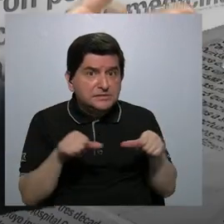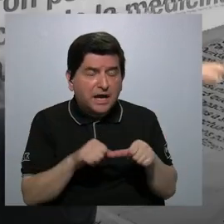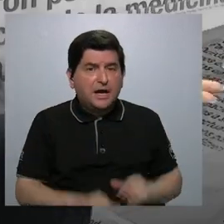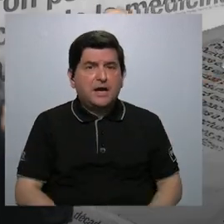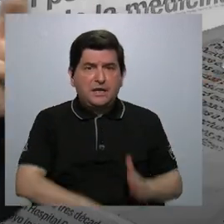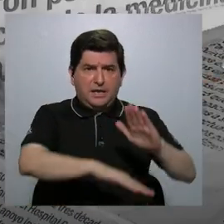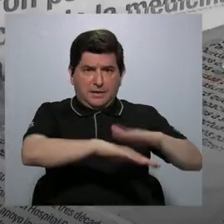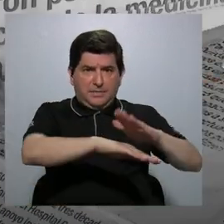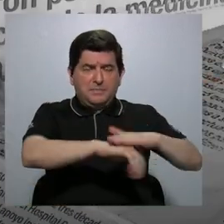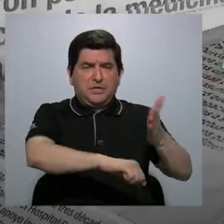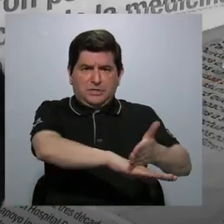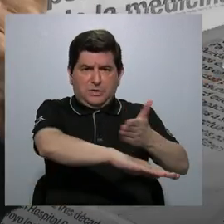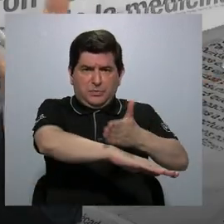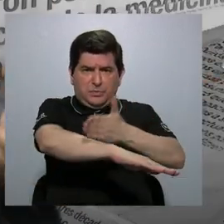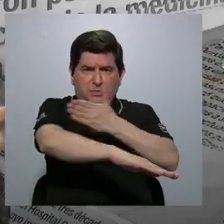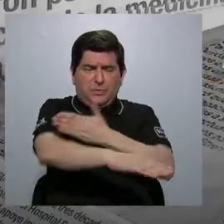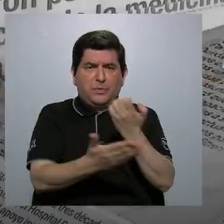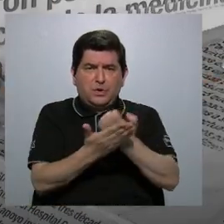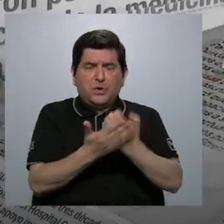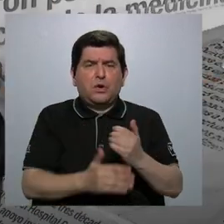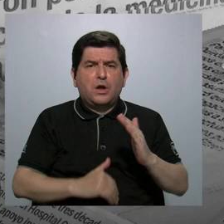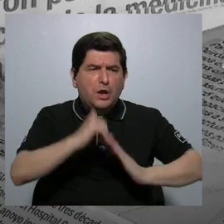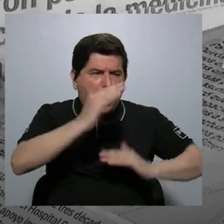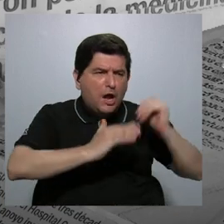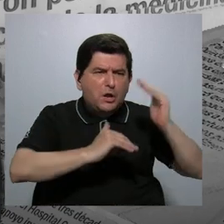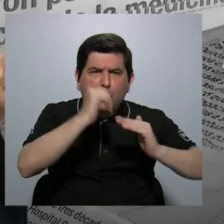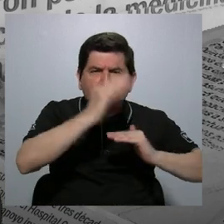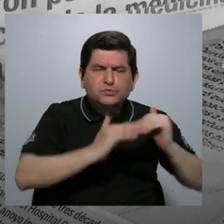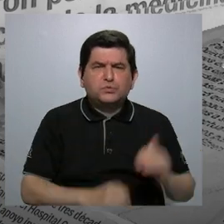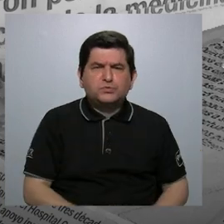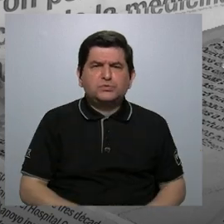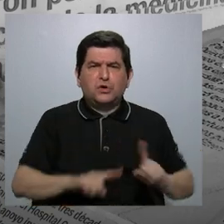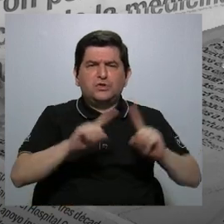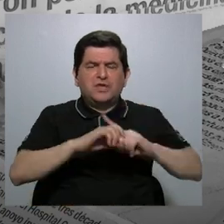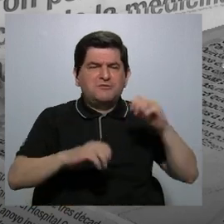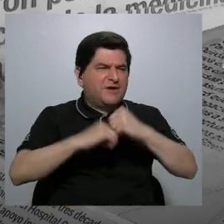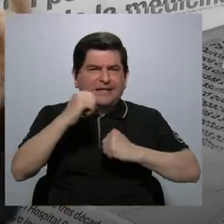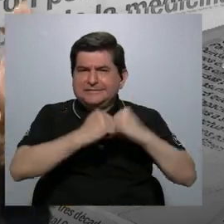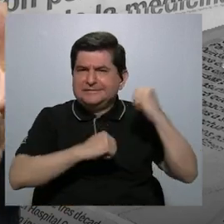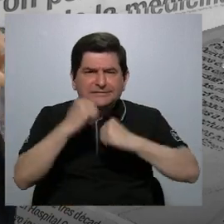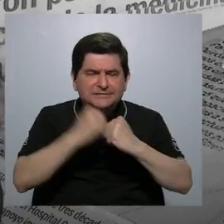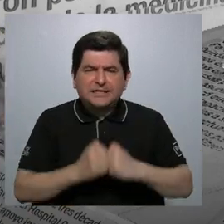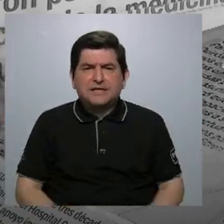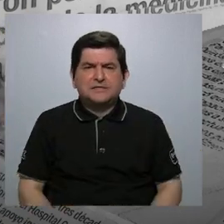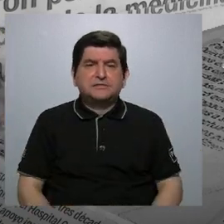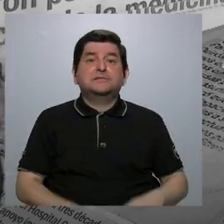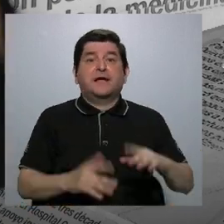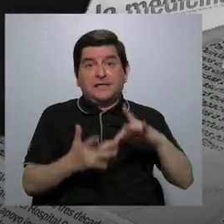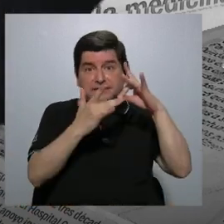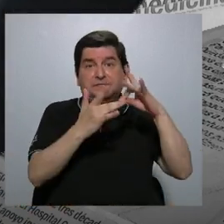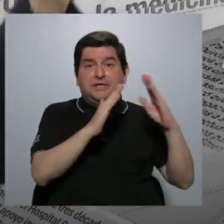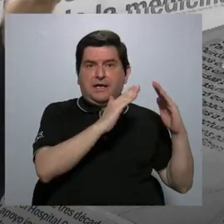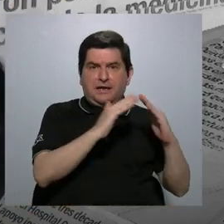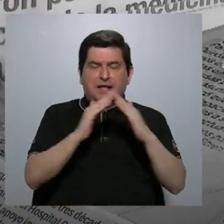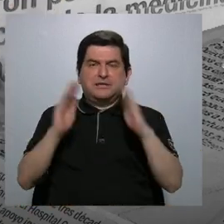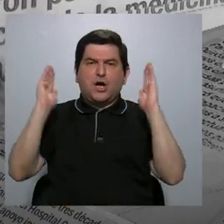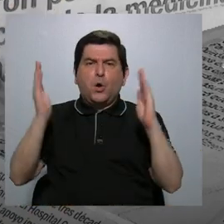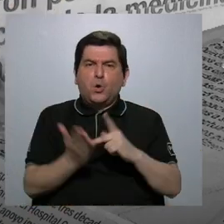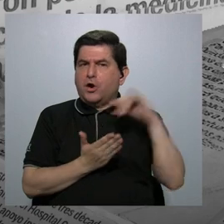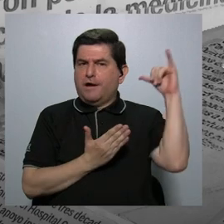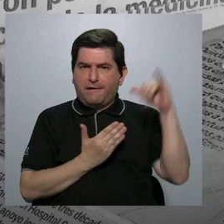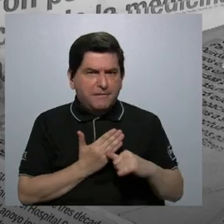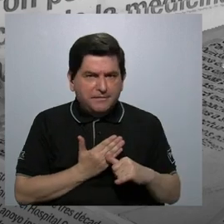hace crecer la economía cuando hay construcción en la infraestructura y mucho en vivienda y grandes